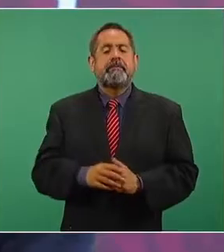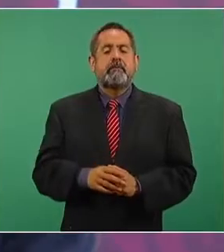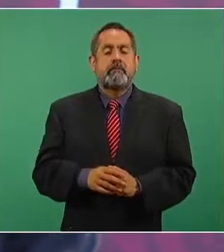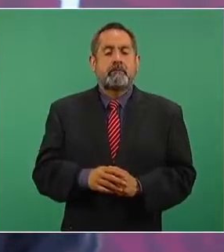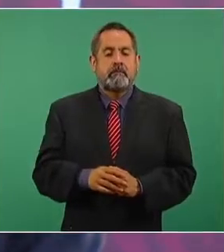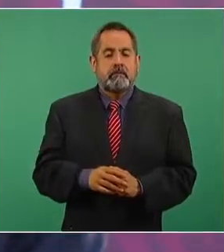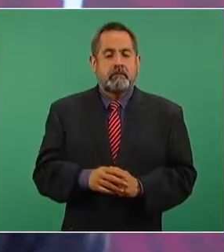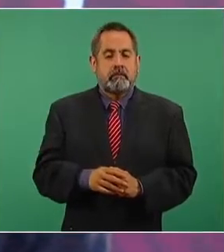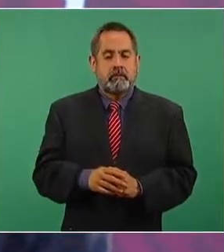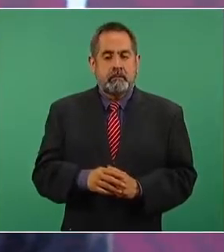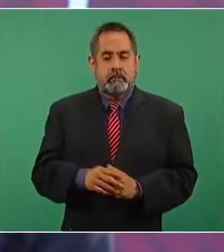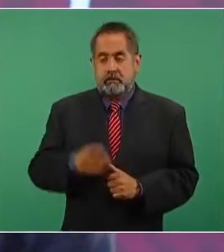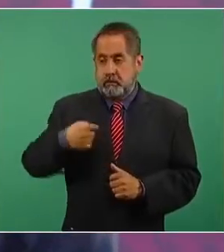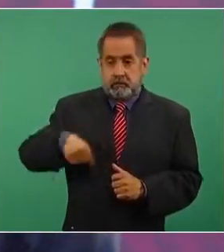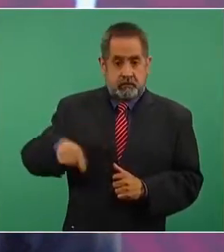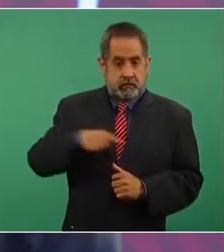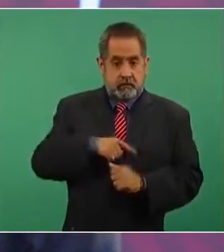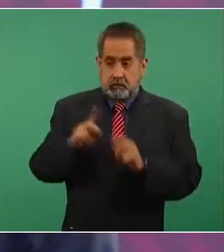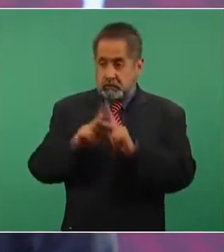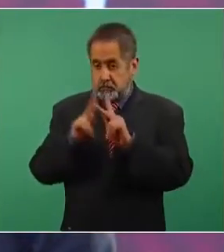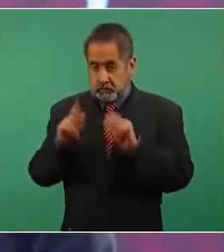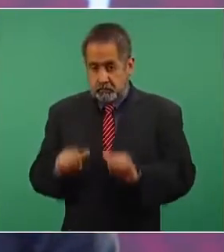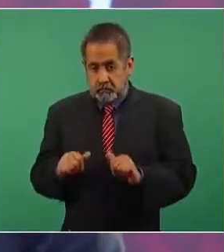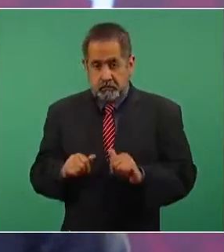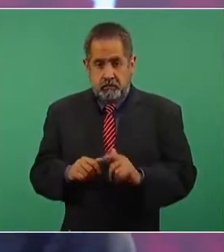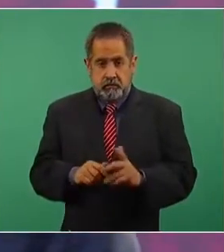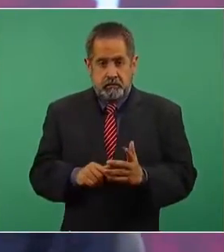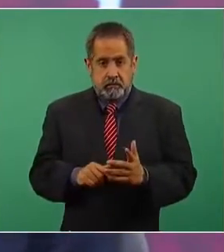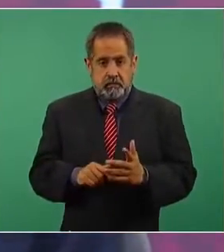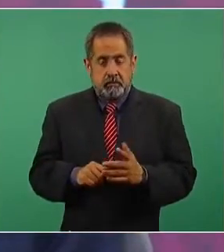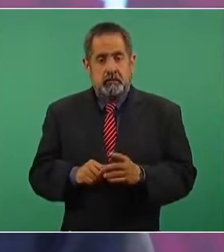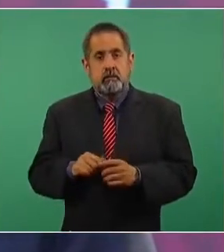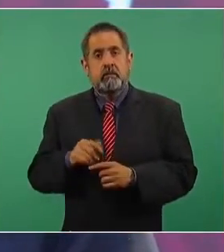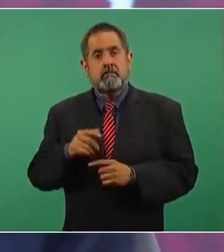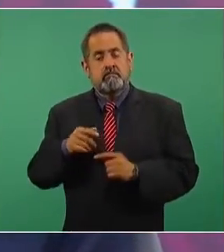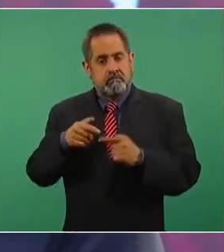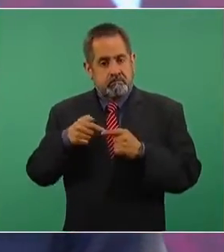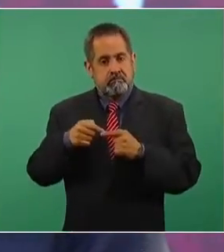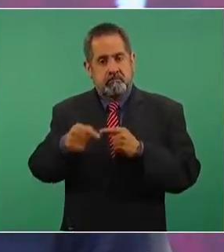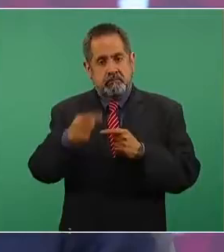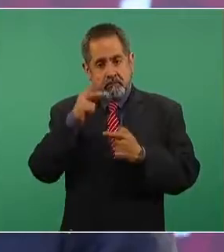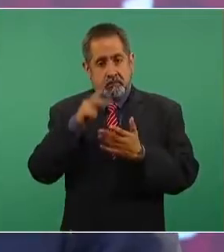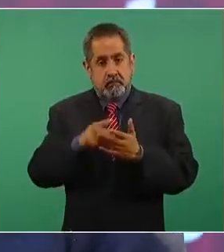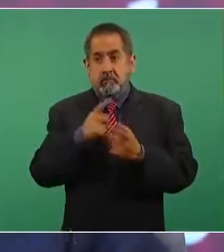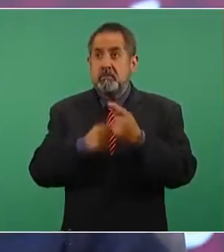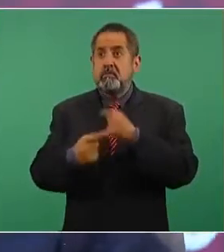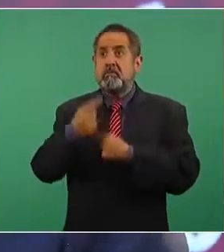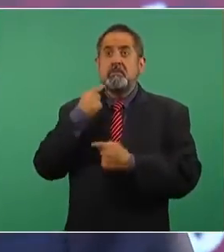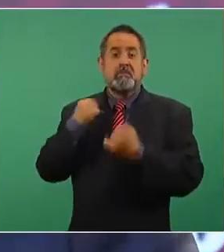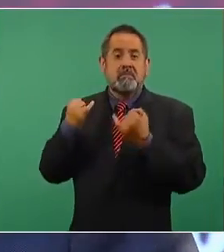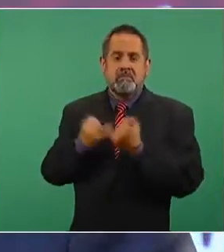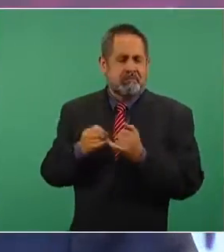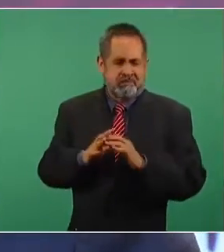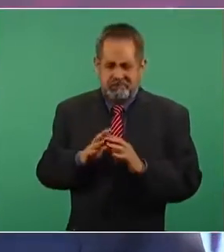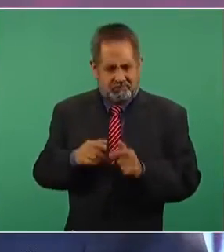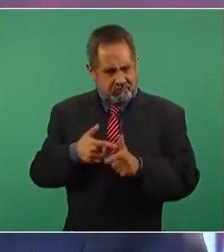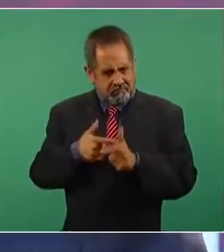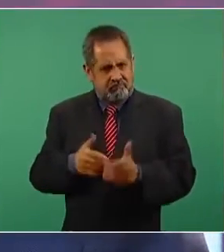se asegura de que no haya traiciones hacia adelante. Porque cuando se